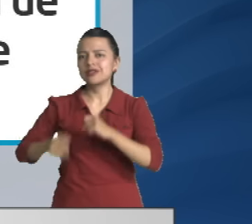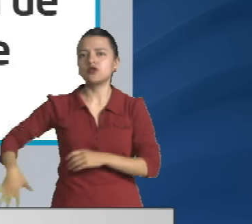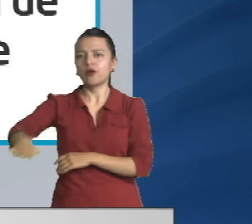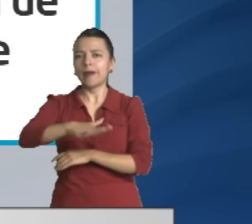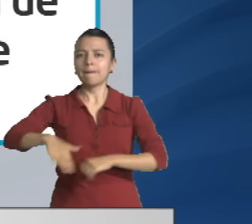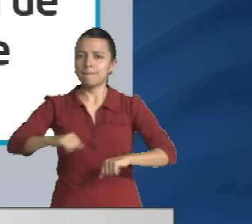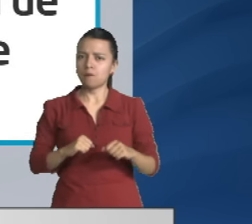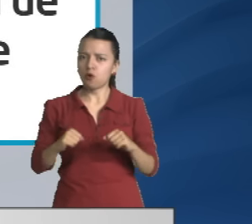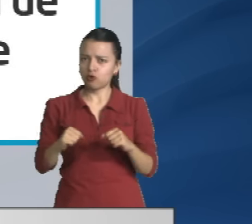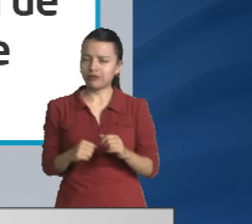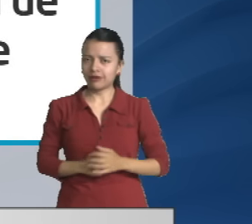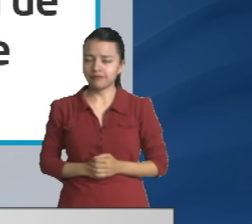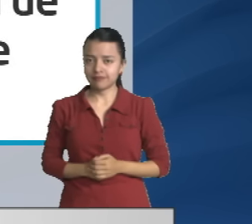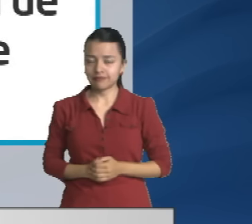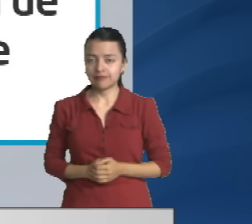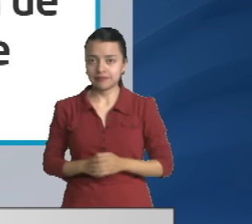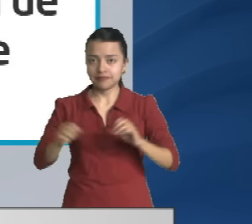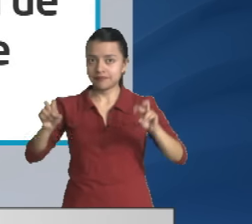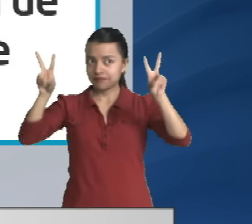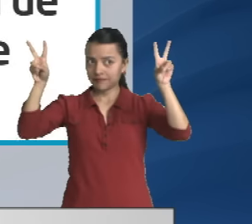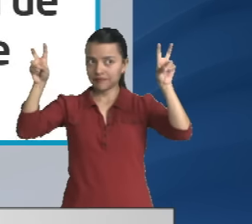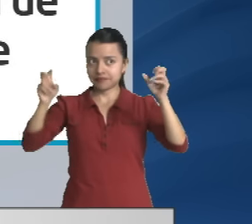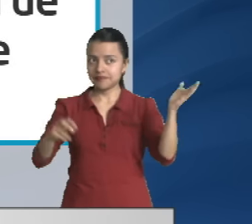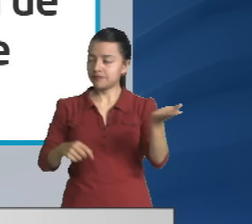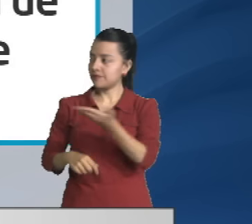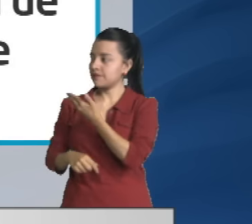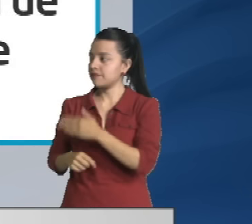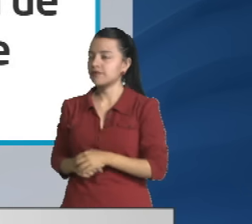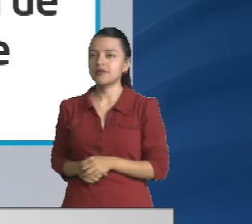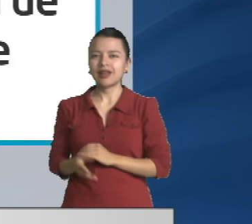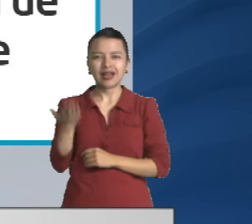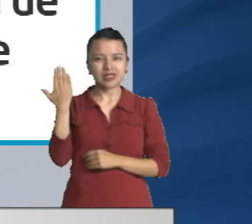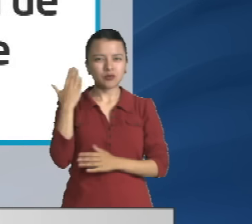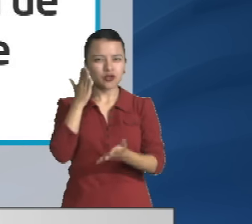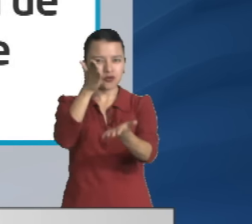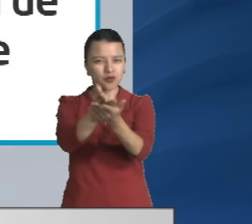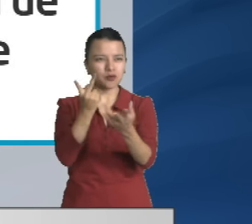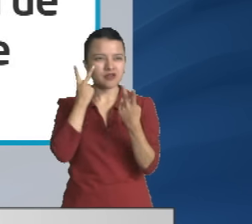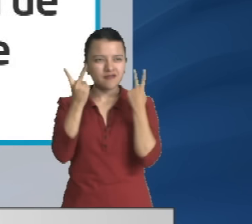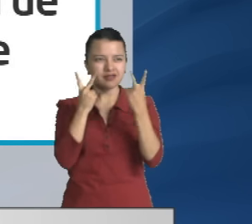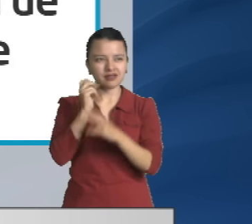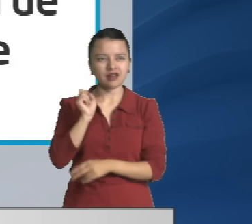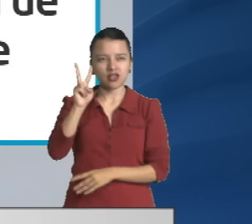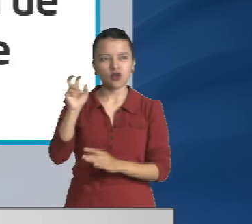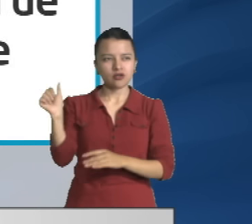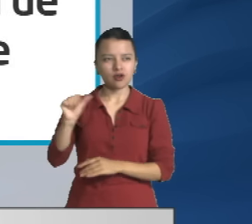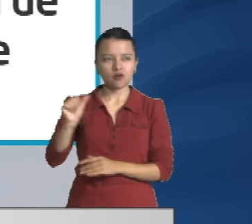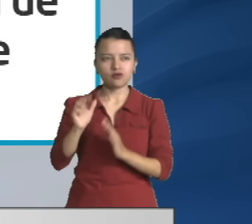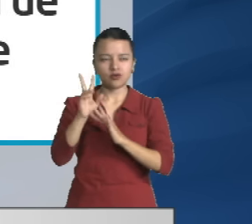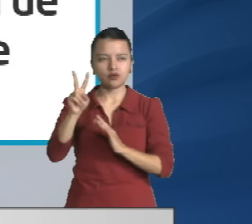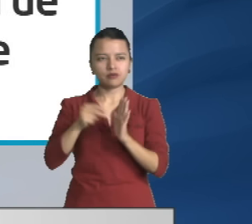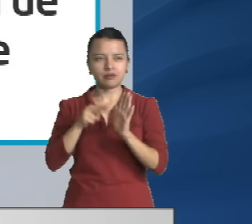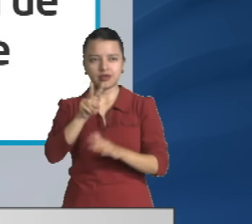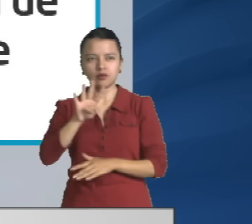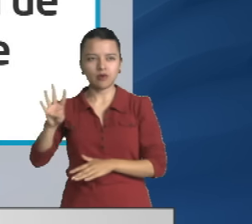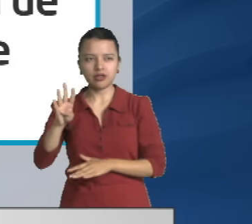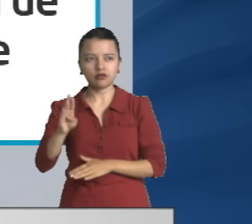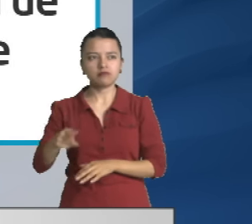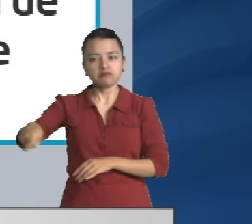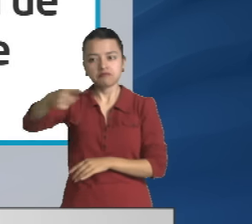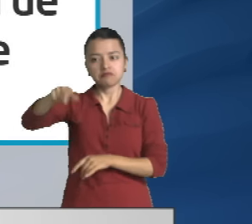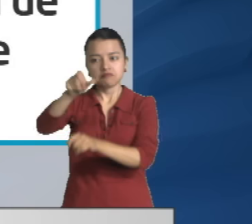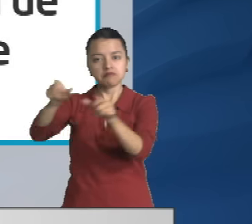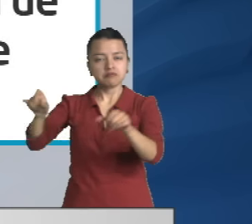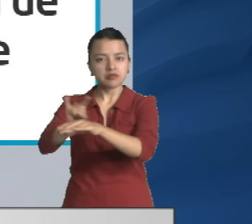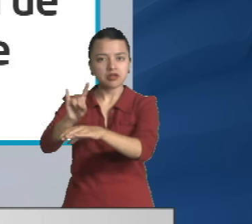ciudad. Abro comillas. Teniendo en cuenta lo anterior y de acuerdo con la última visita administrativa realizada el 2 de agosto de 2024 y las respuestas dadas por la